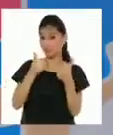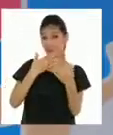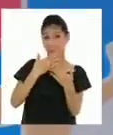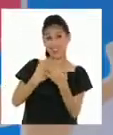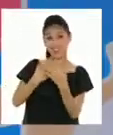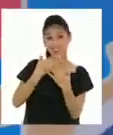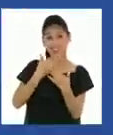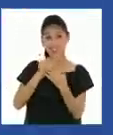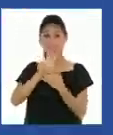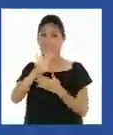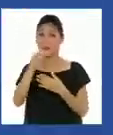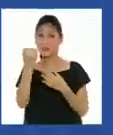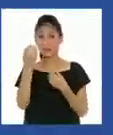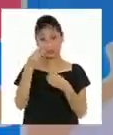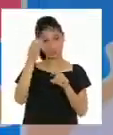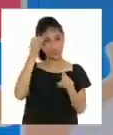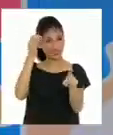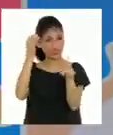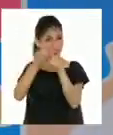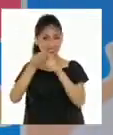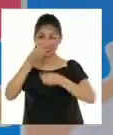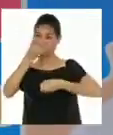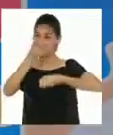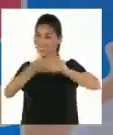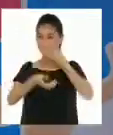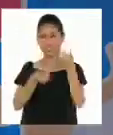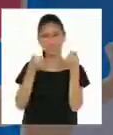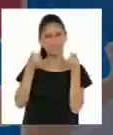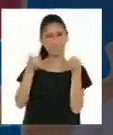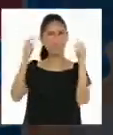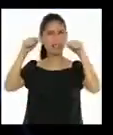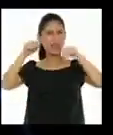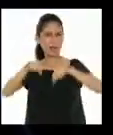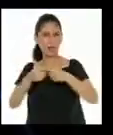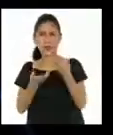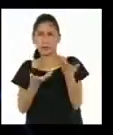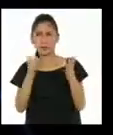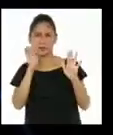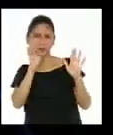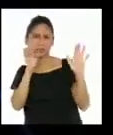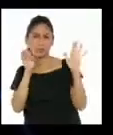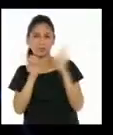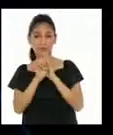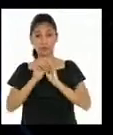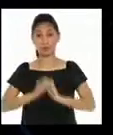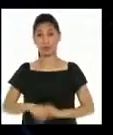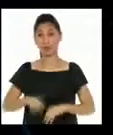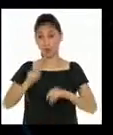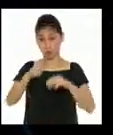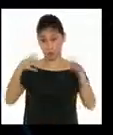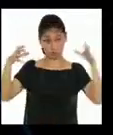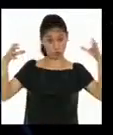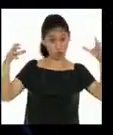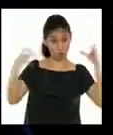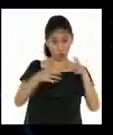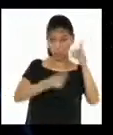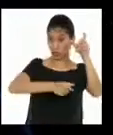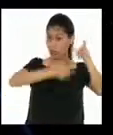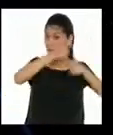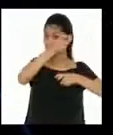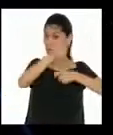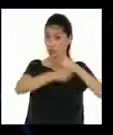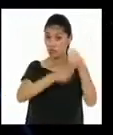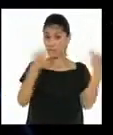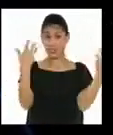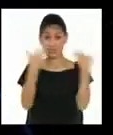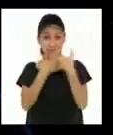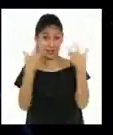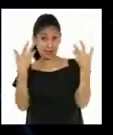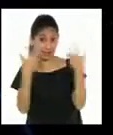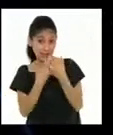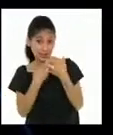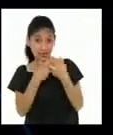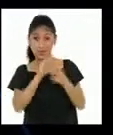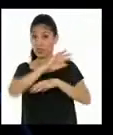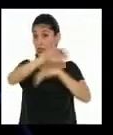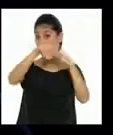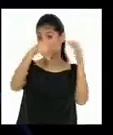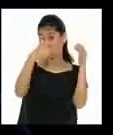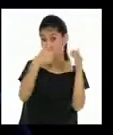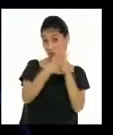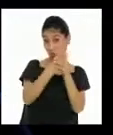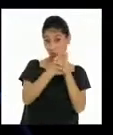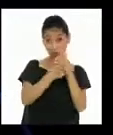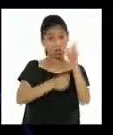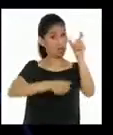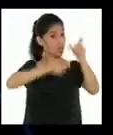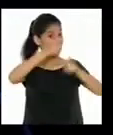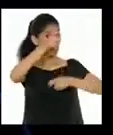sus aportes. Entonces, por ejemplo, una población puede ser todas las y todos los estudiantes de